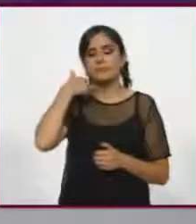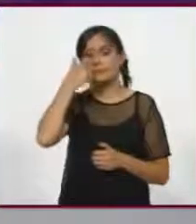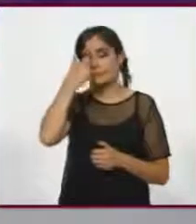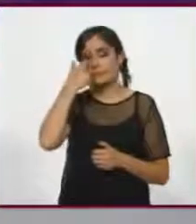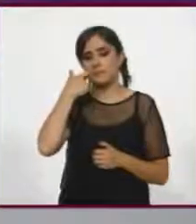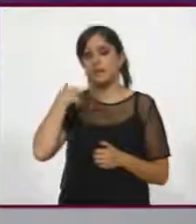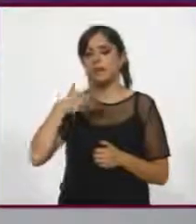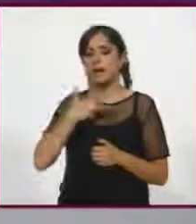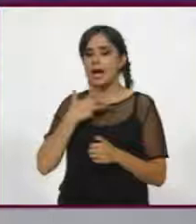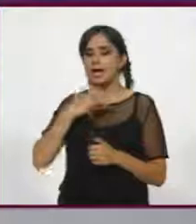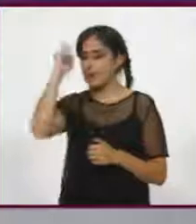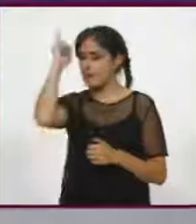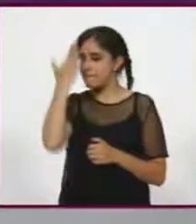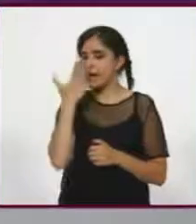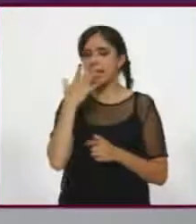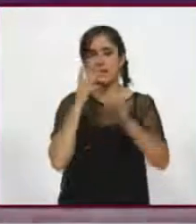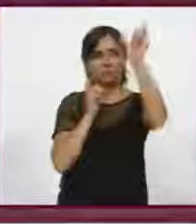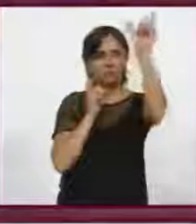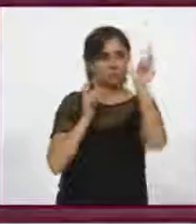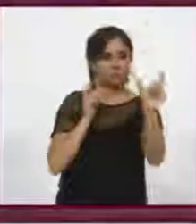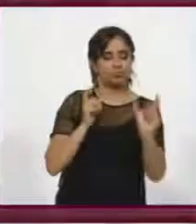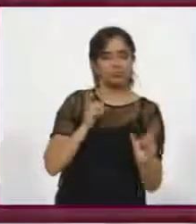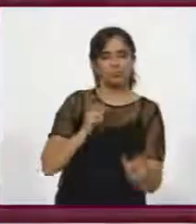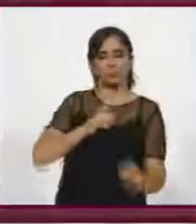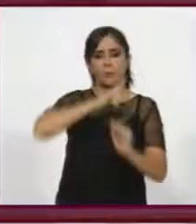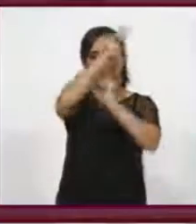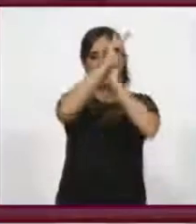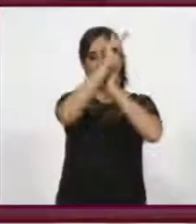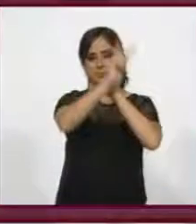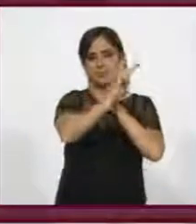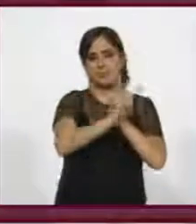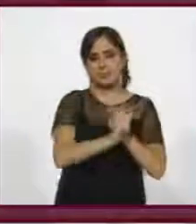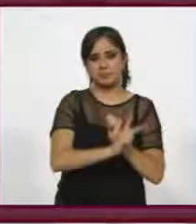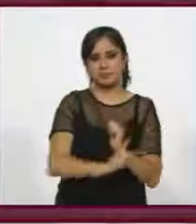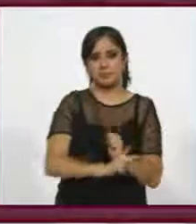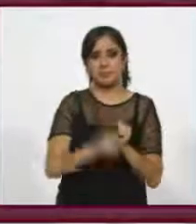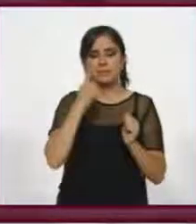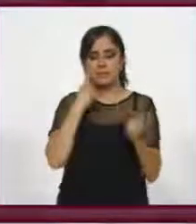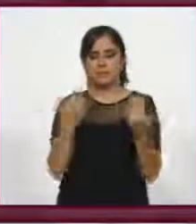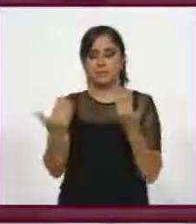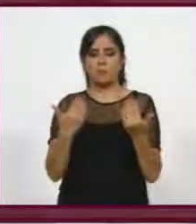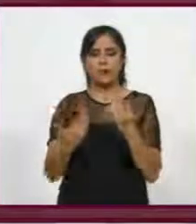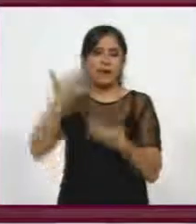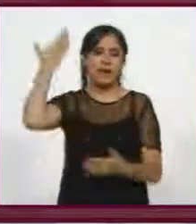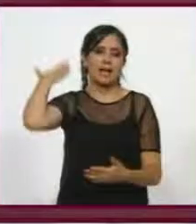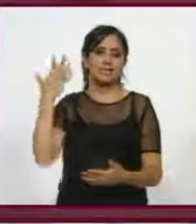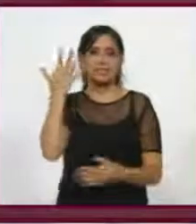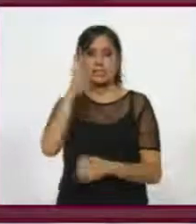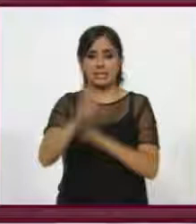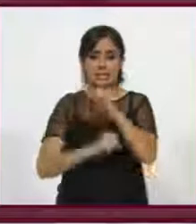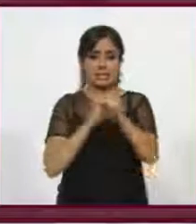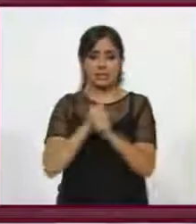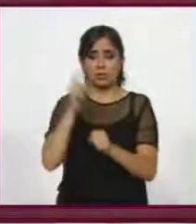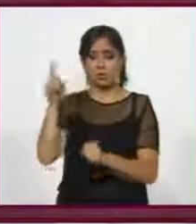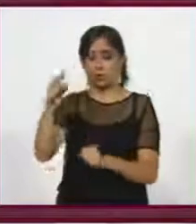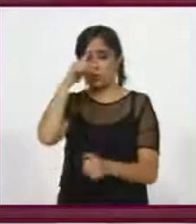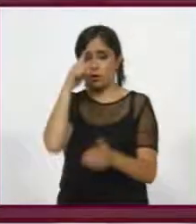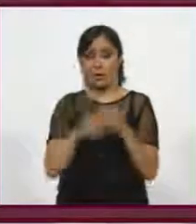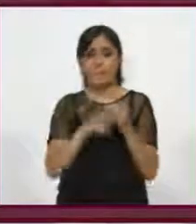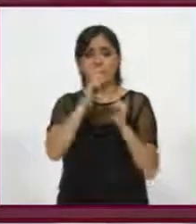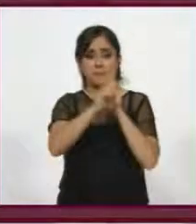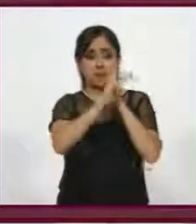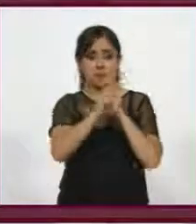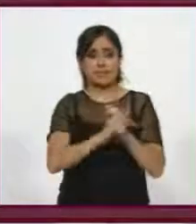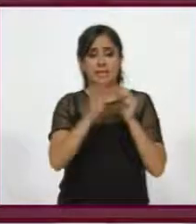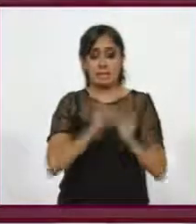verás, hay gráficos que son por países y otros son agregados. Comparado con hace 10 años, ¿cree que estos países juegan un